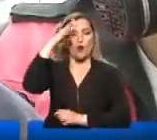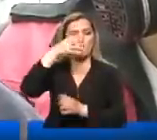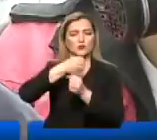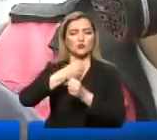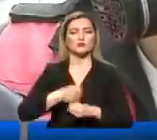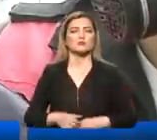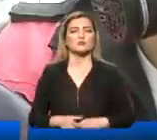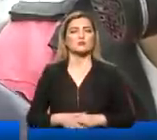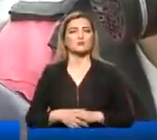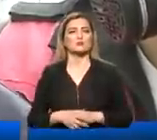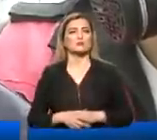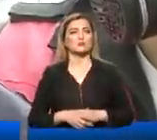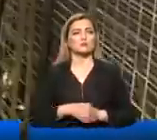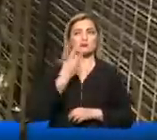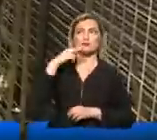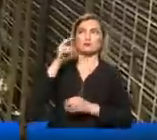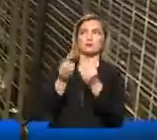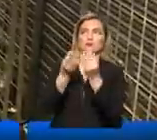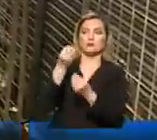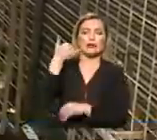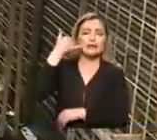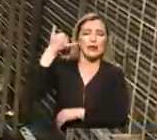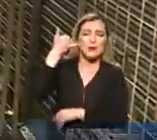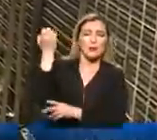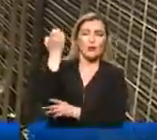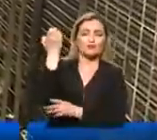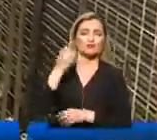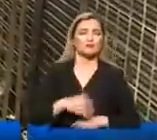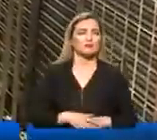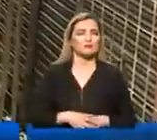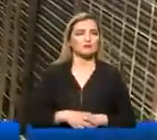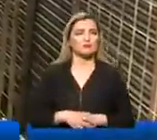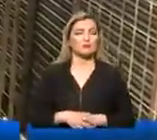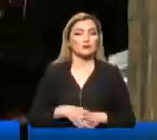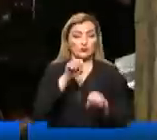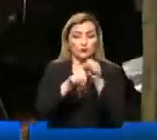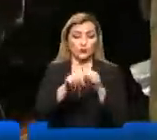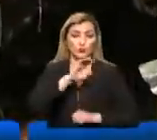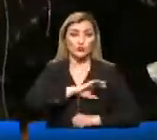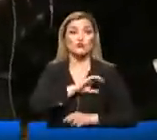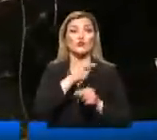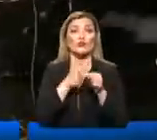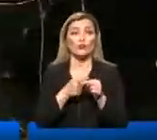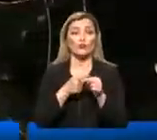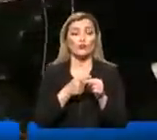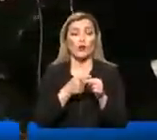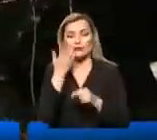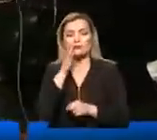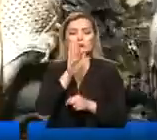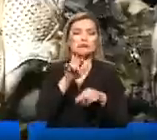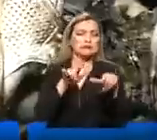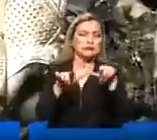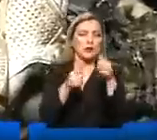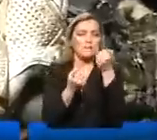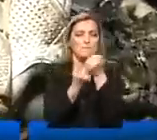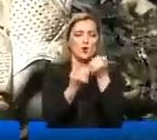guardias, quienes alertaron de la emergencia. Al constatar los daños, del municipio de Quito se hizo presente en el lugar